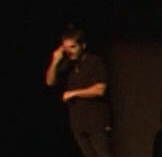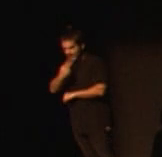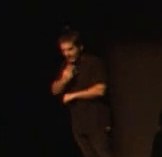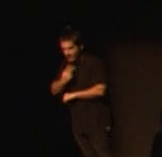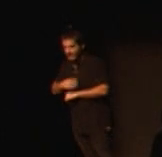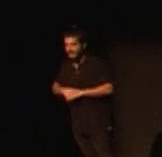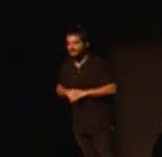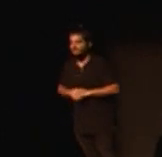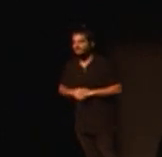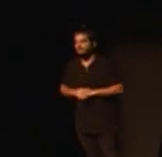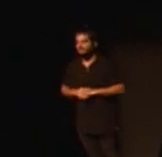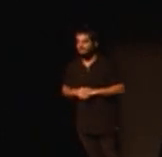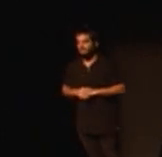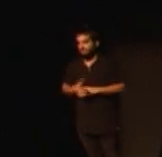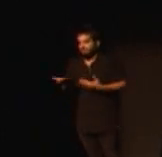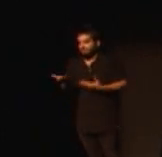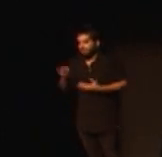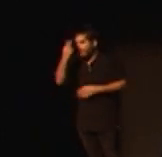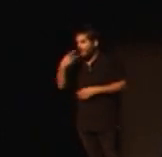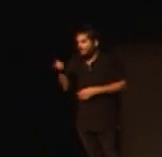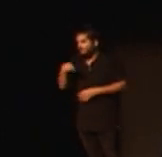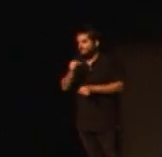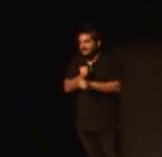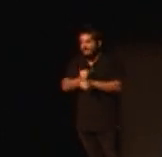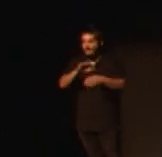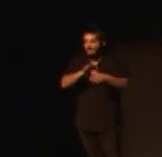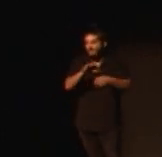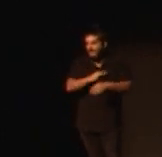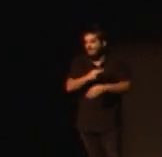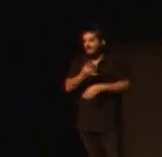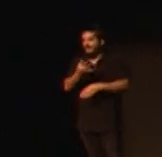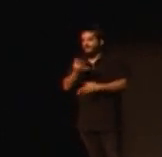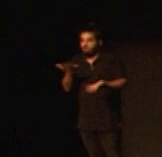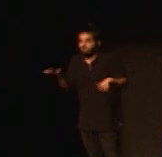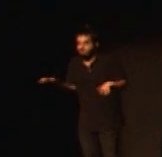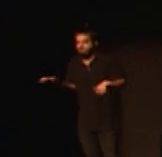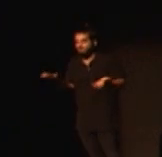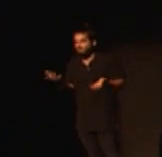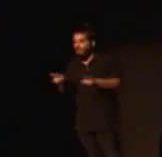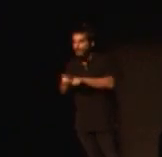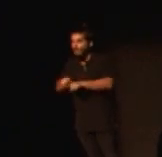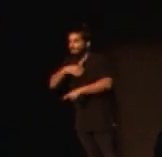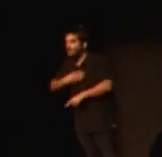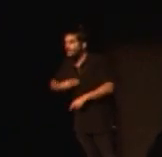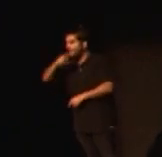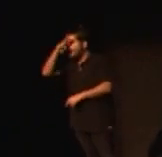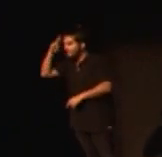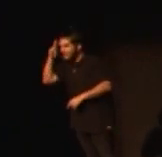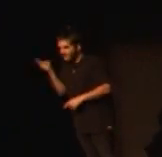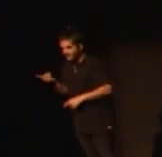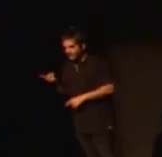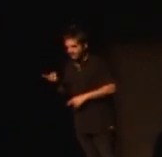en Cieza y desde Murcia y desde Madrid venían a visitarnos, sino también que fuera asequible para todos